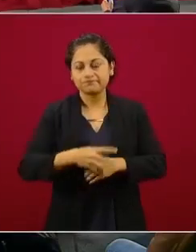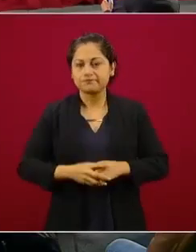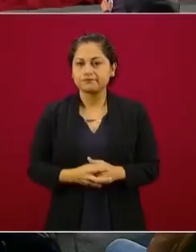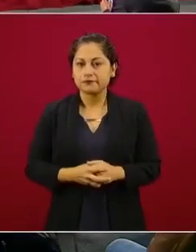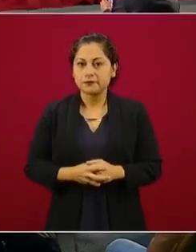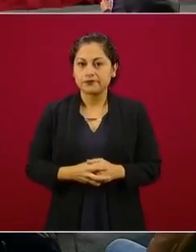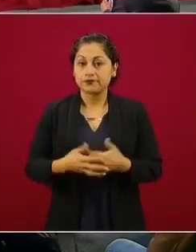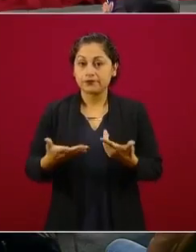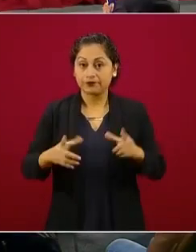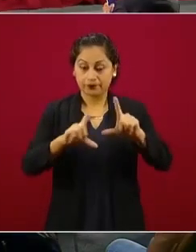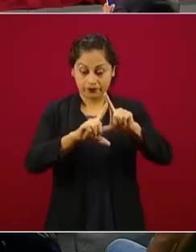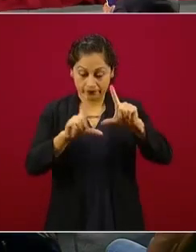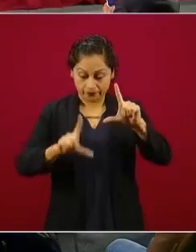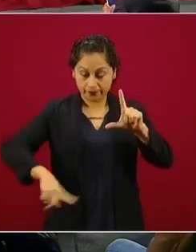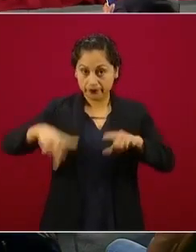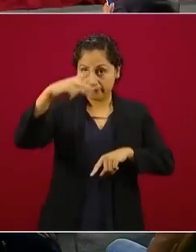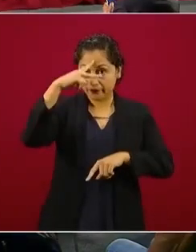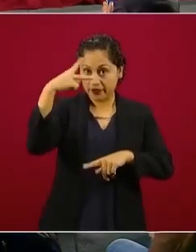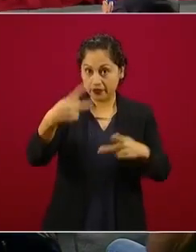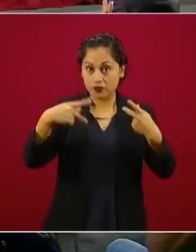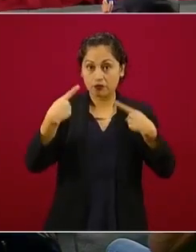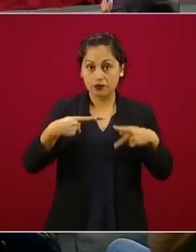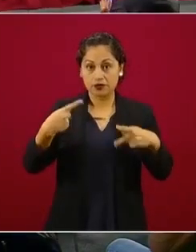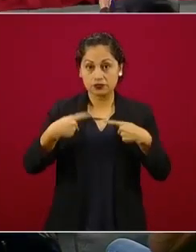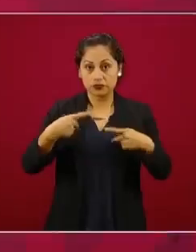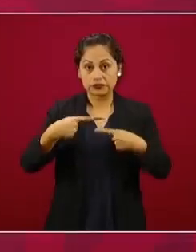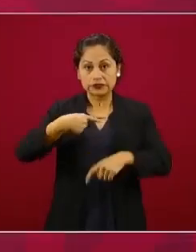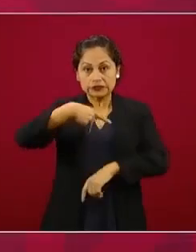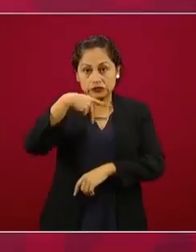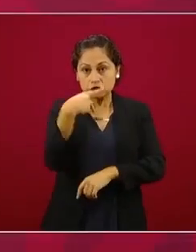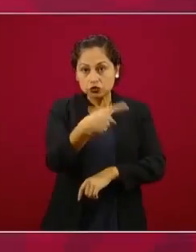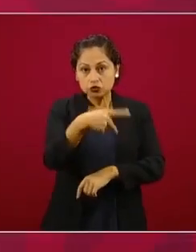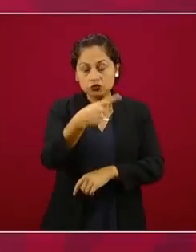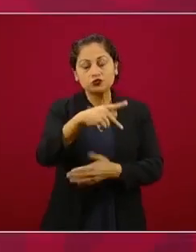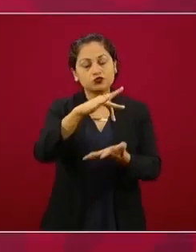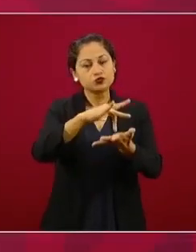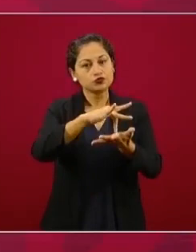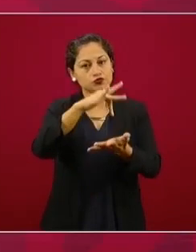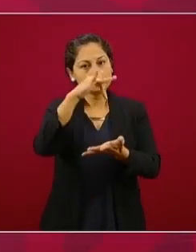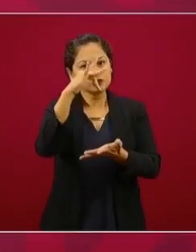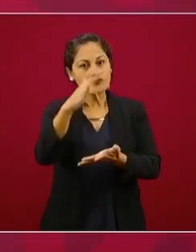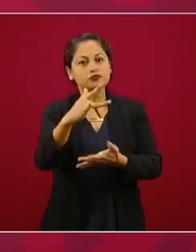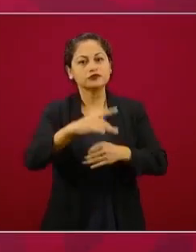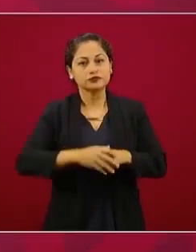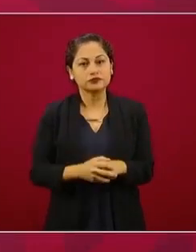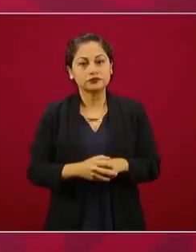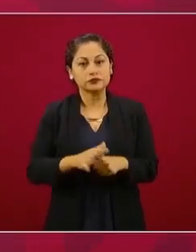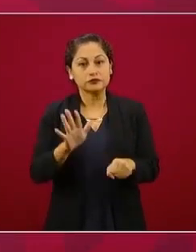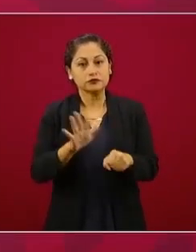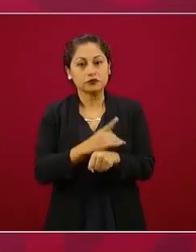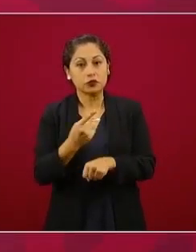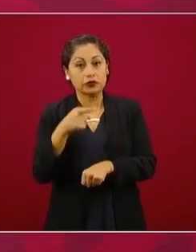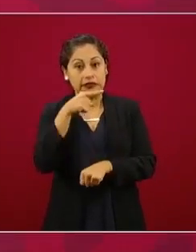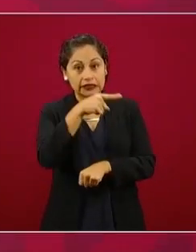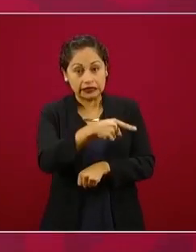Al pueblo se debe que se vaya avanzando